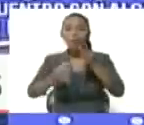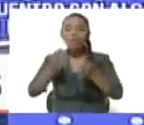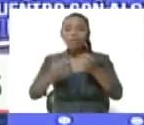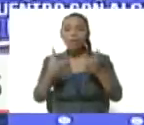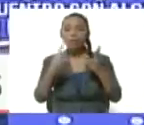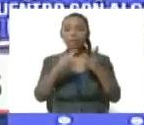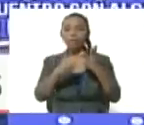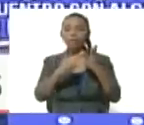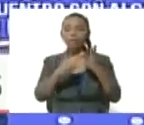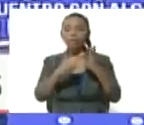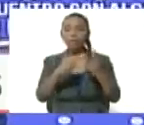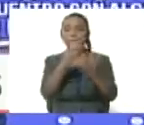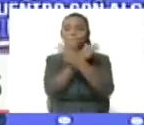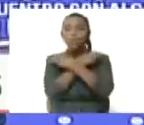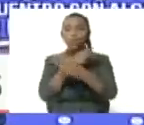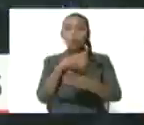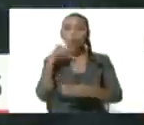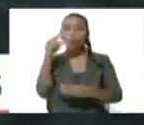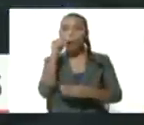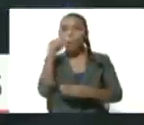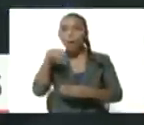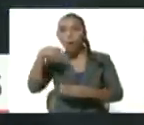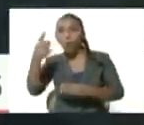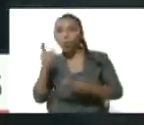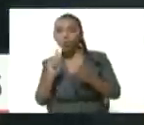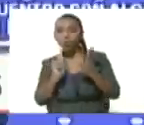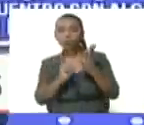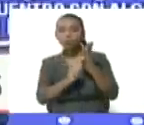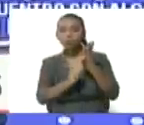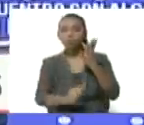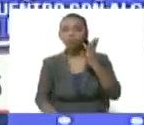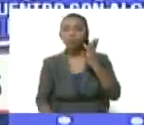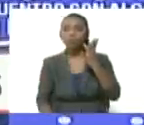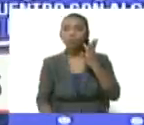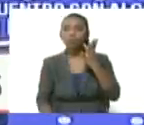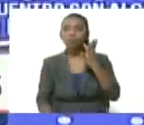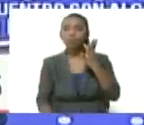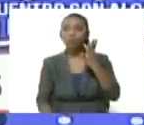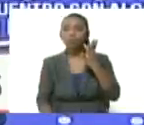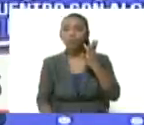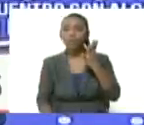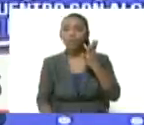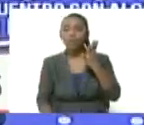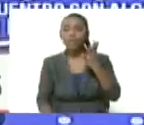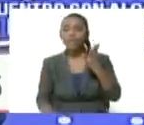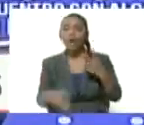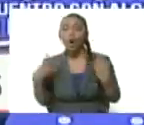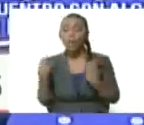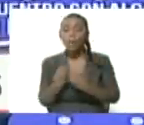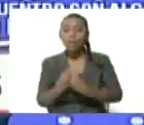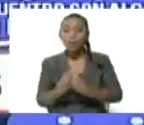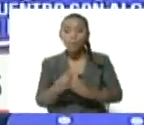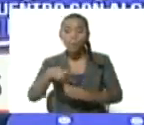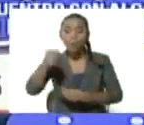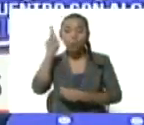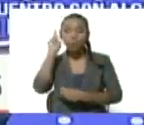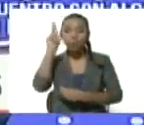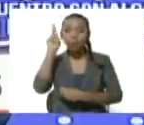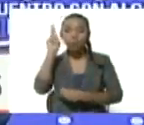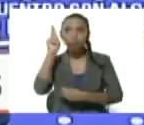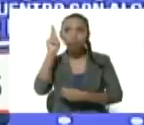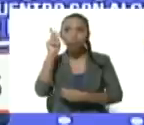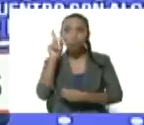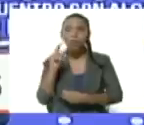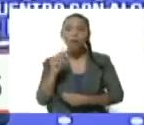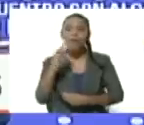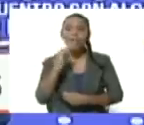el mayor general Néstor Rebrol Torres y el compañero profesor